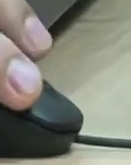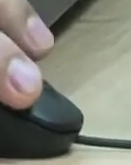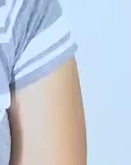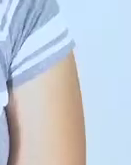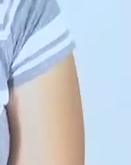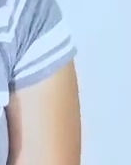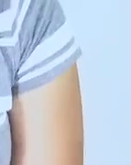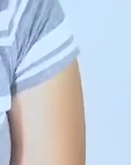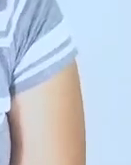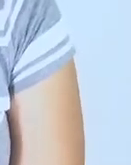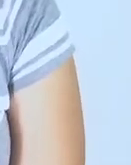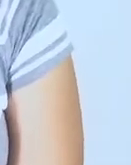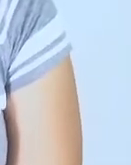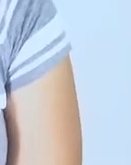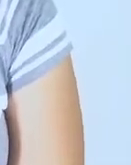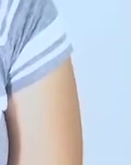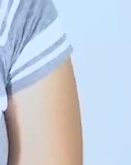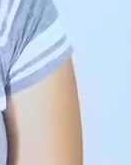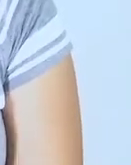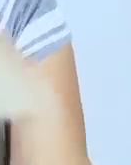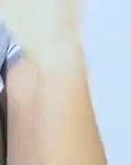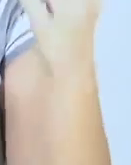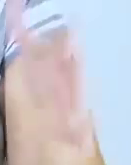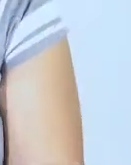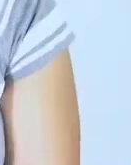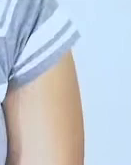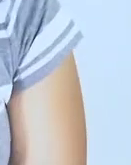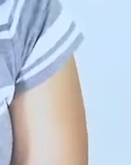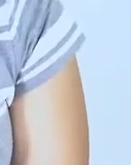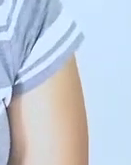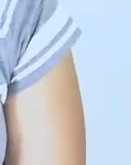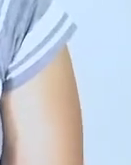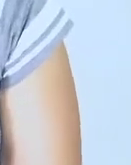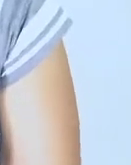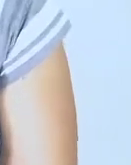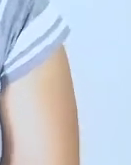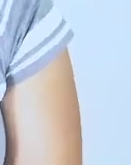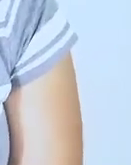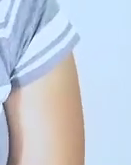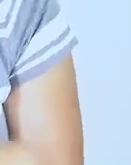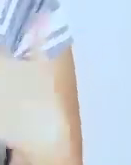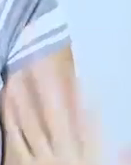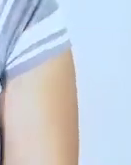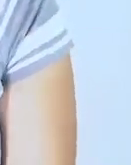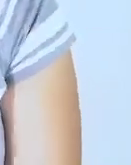producción. Lo chido es que el profe, digamos, explicaba los términos, cómo funcionaba todo lo lineal